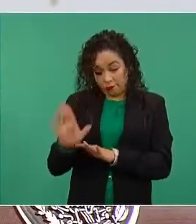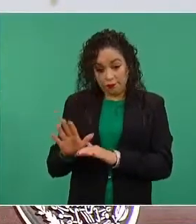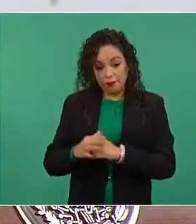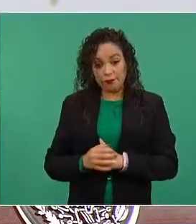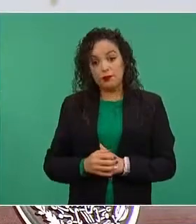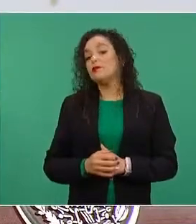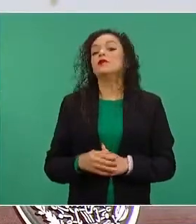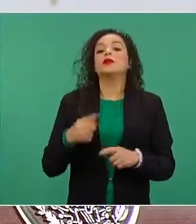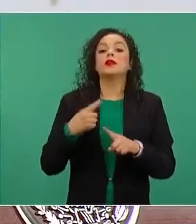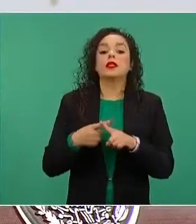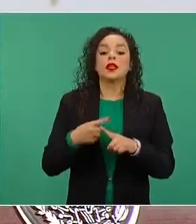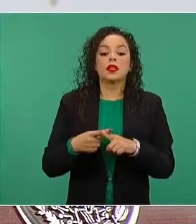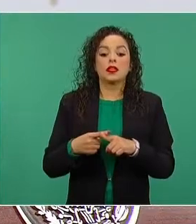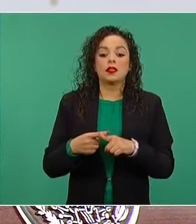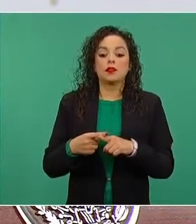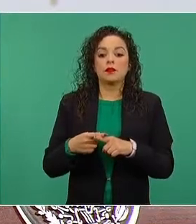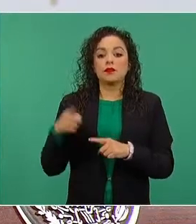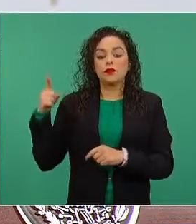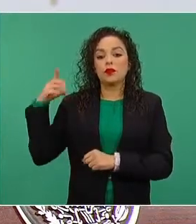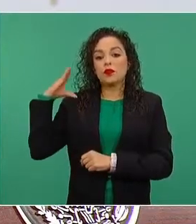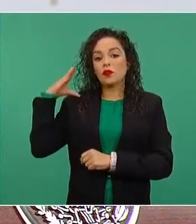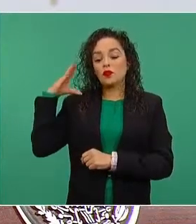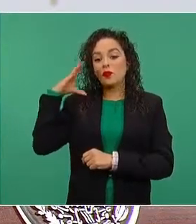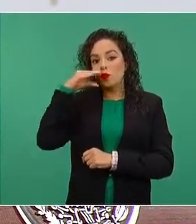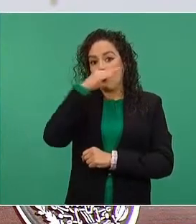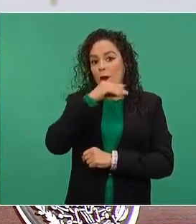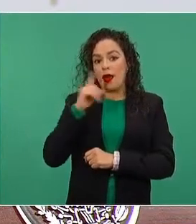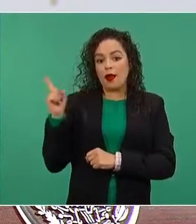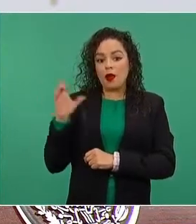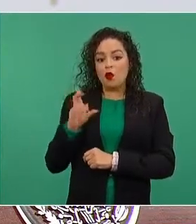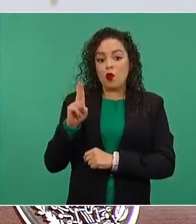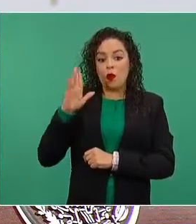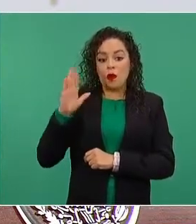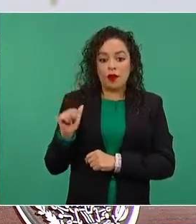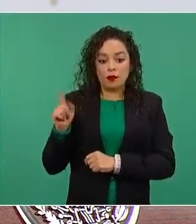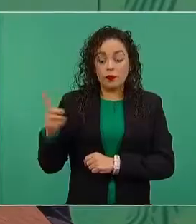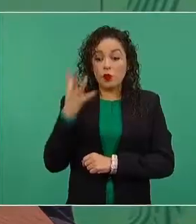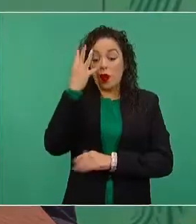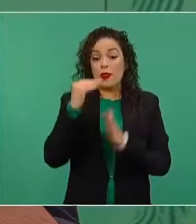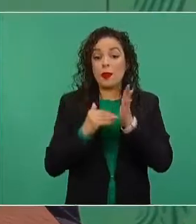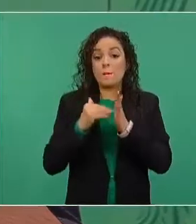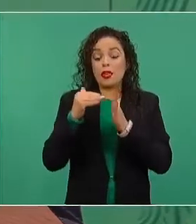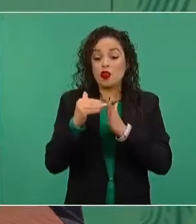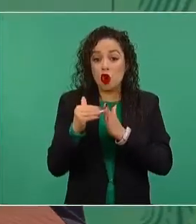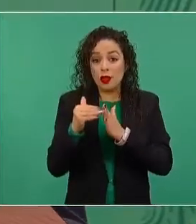es la comunidad cubana, 4 millones